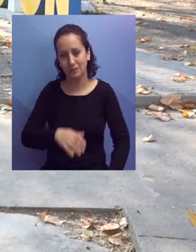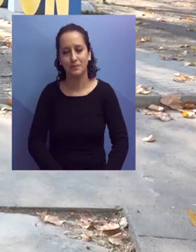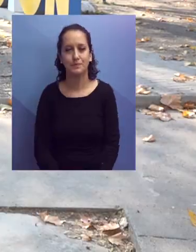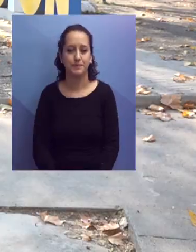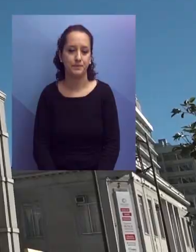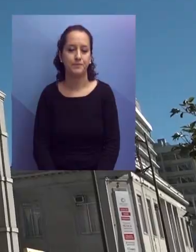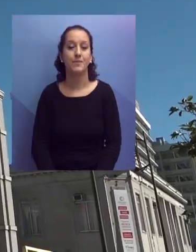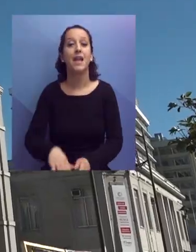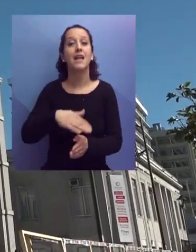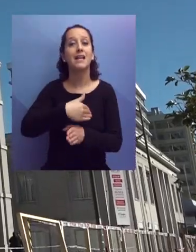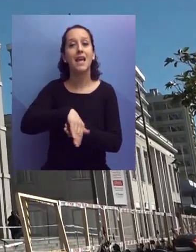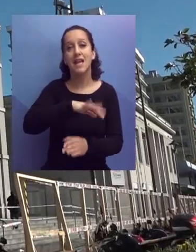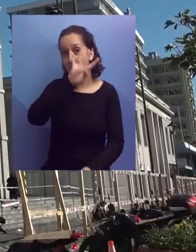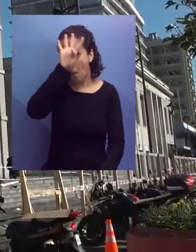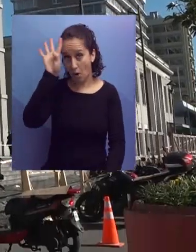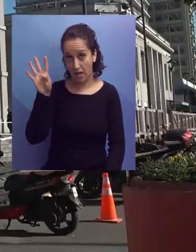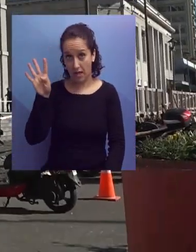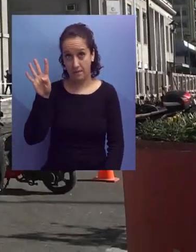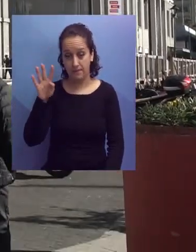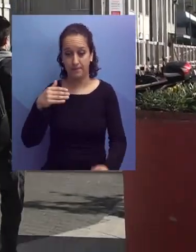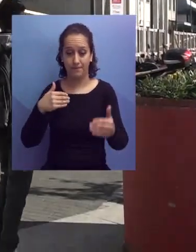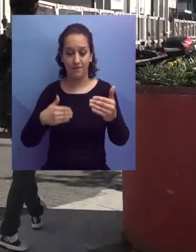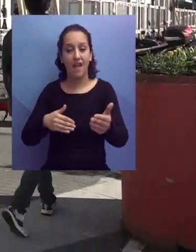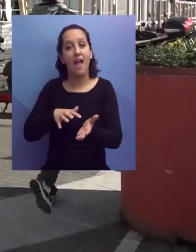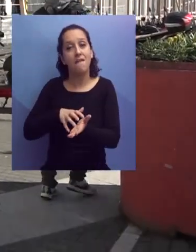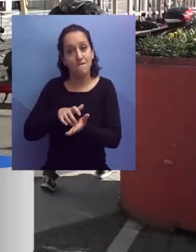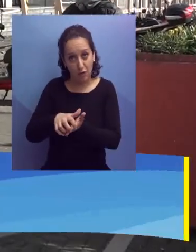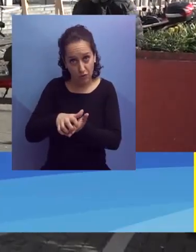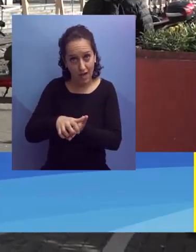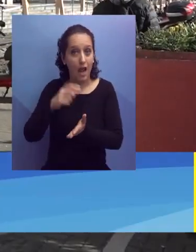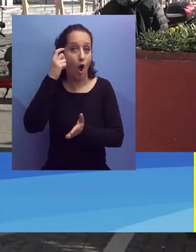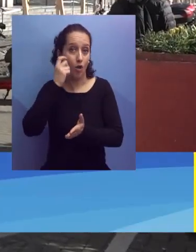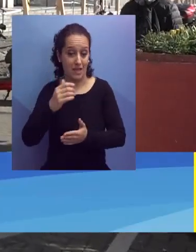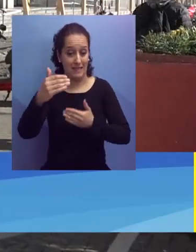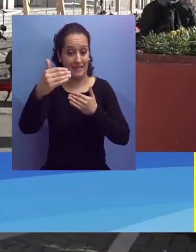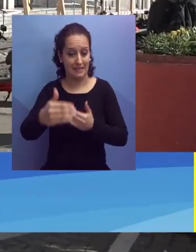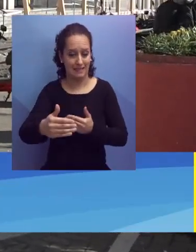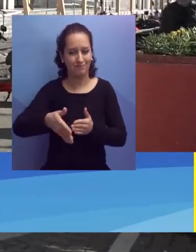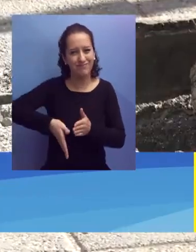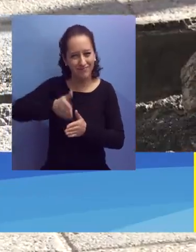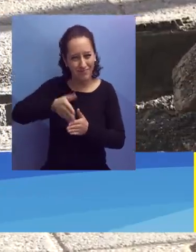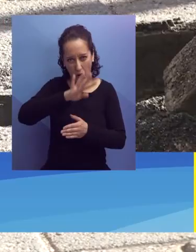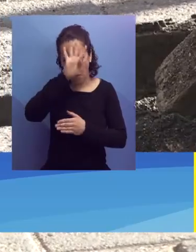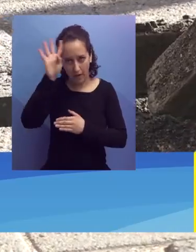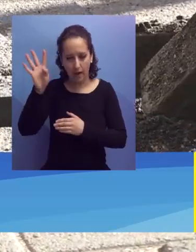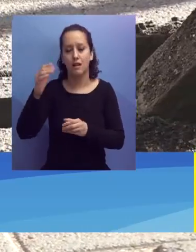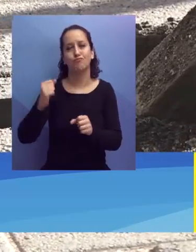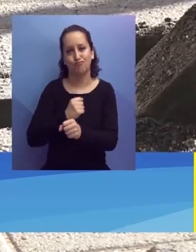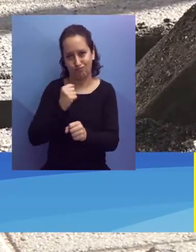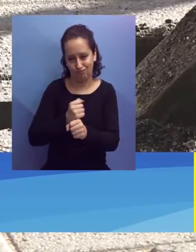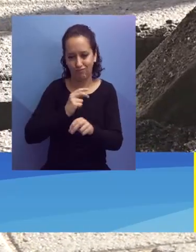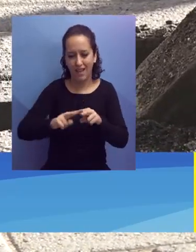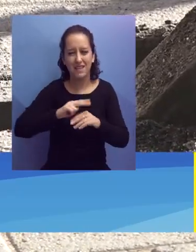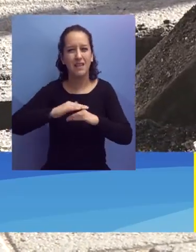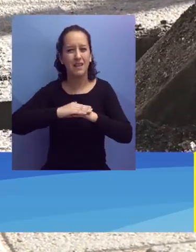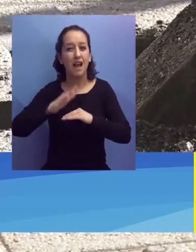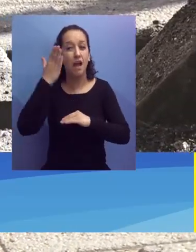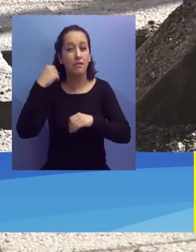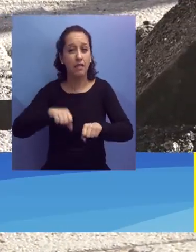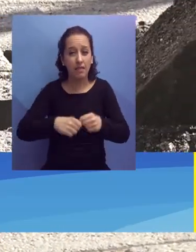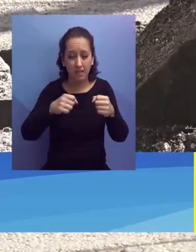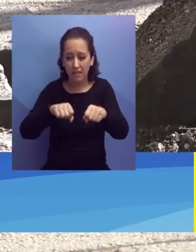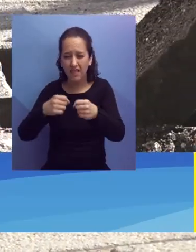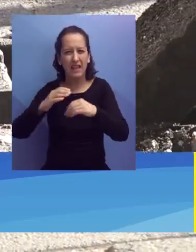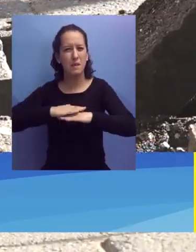comuna. En calle Caupolicán, entre Barros Arana y O'Higgins, comenzaron las obras de reparación de